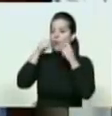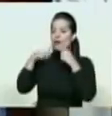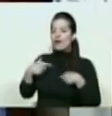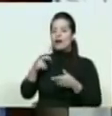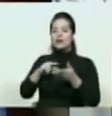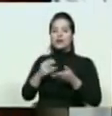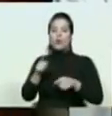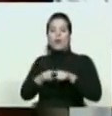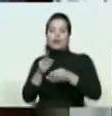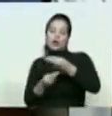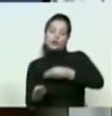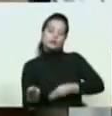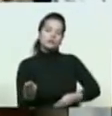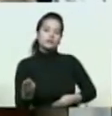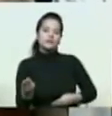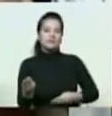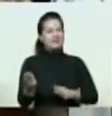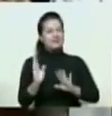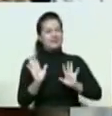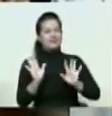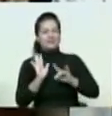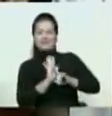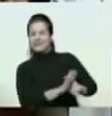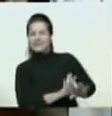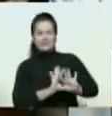No, aquí el gran negocio